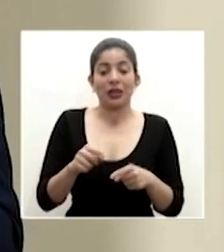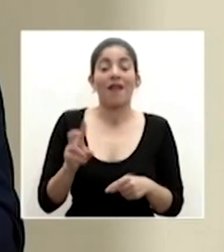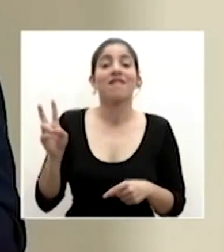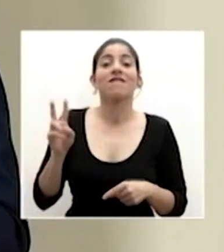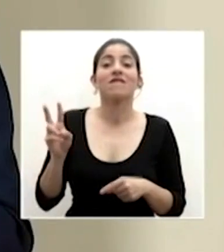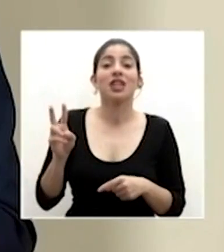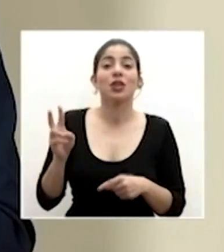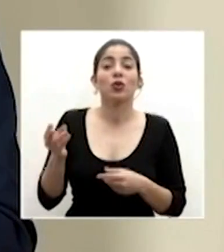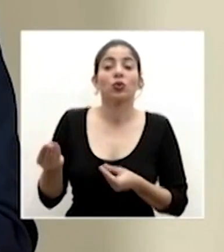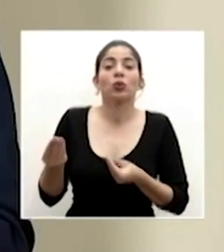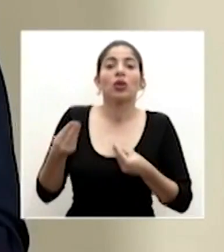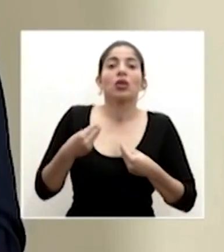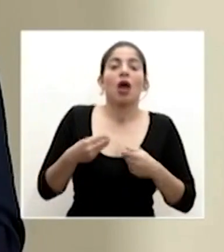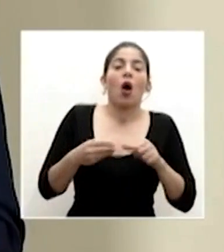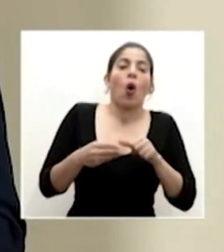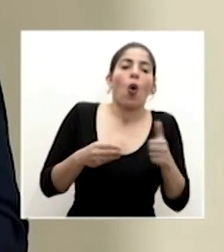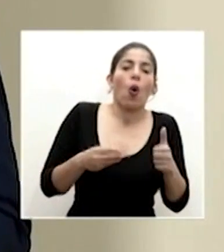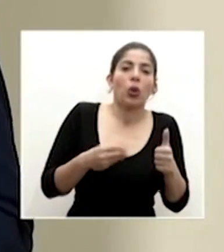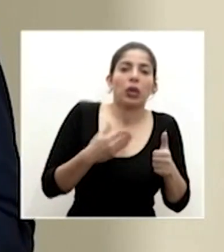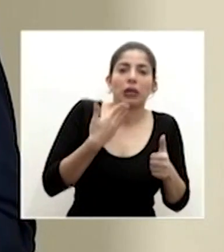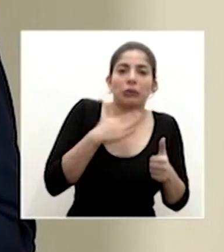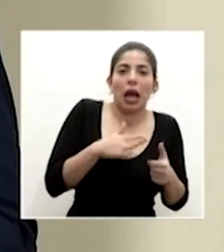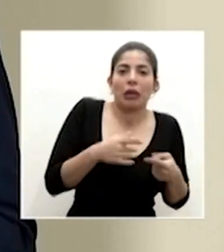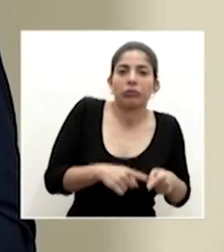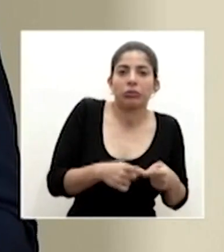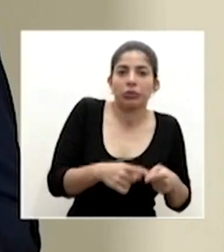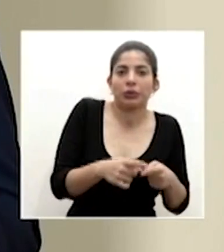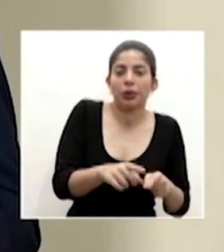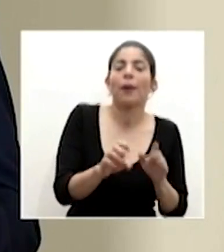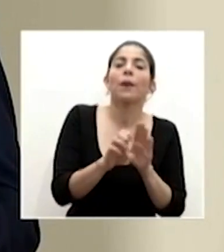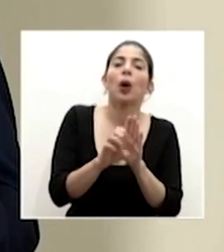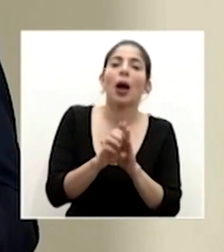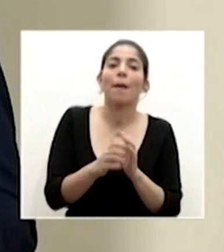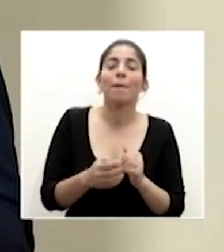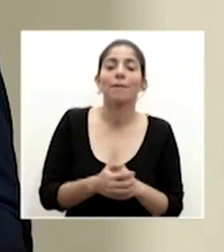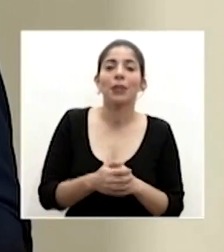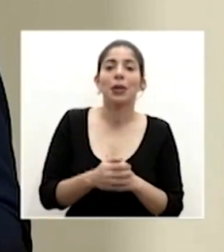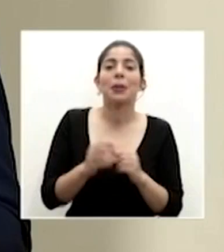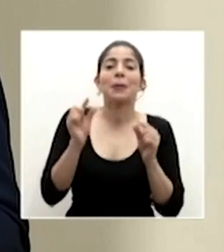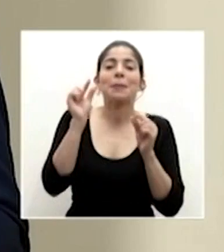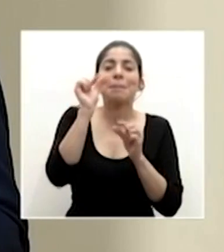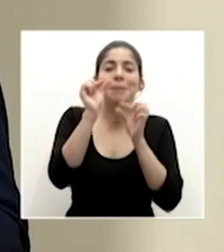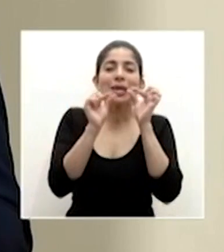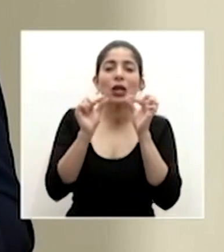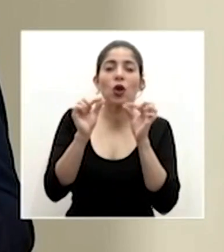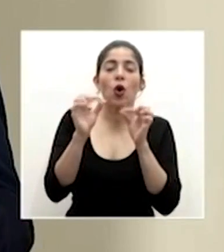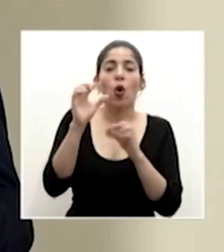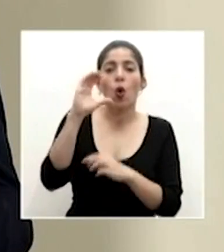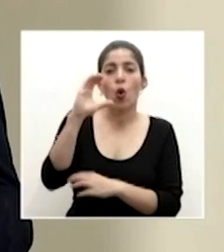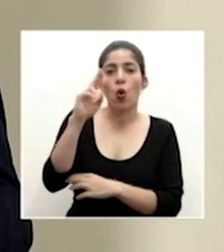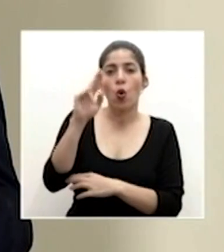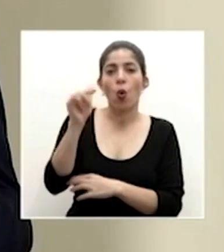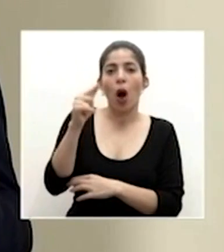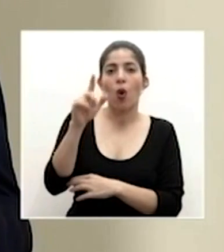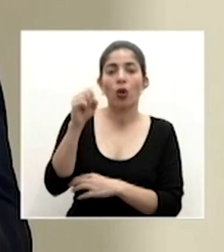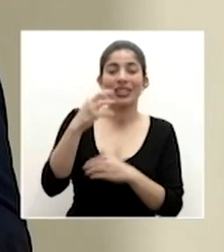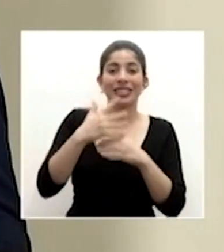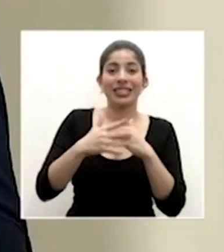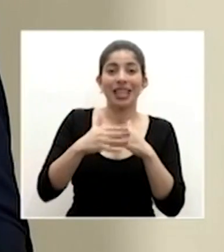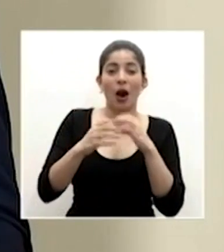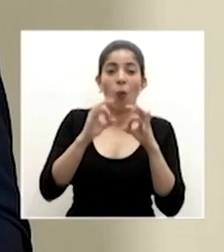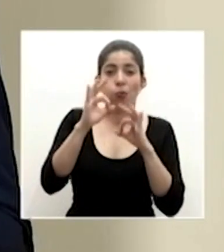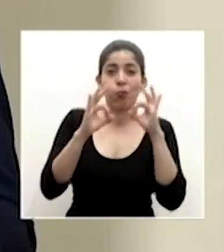virus desencadenó una serie de secuelas. Por ejemplo, los microcoágulos de sangre que pueden crear